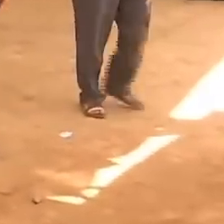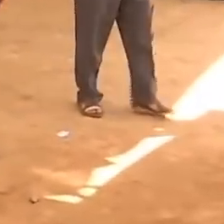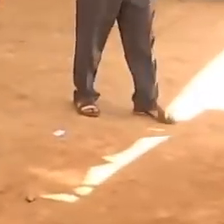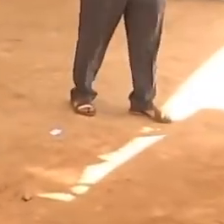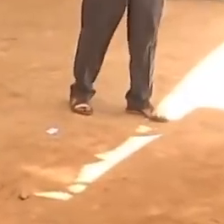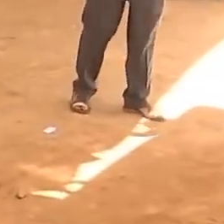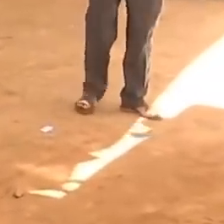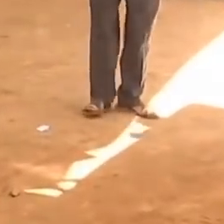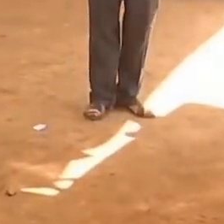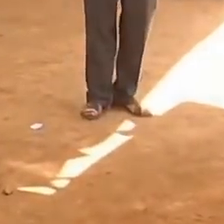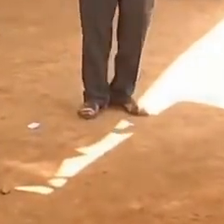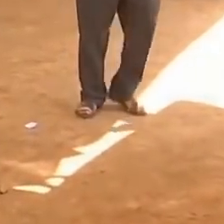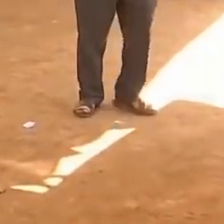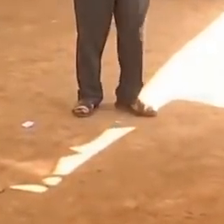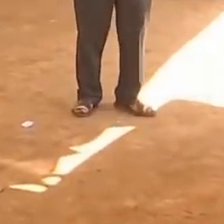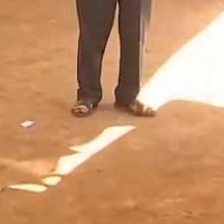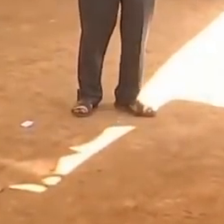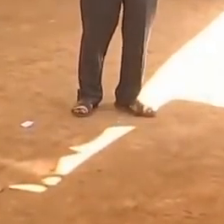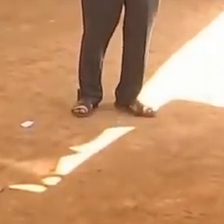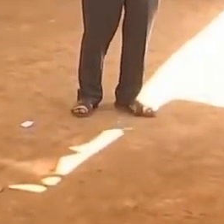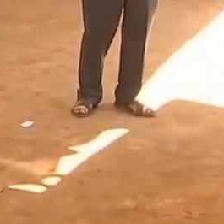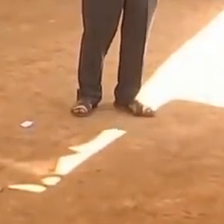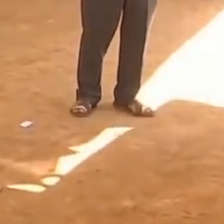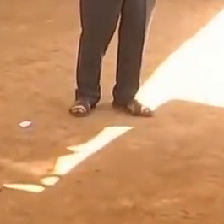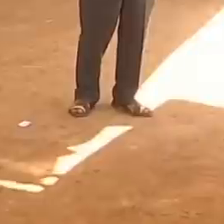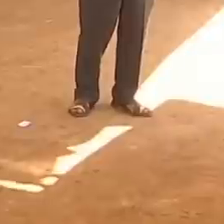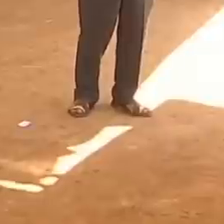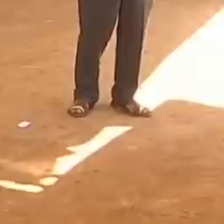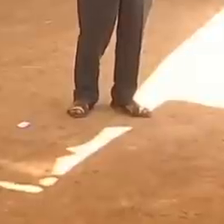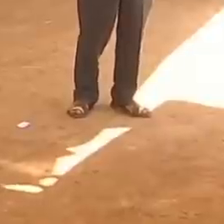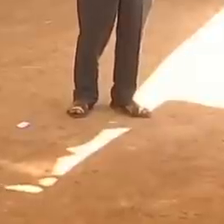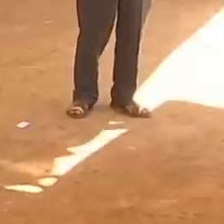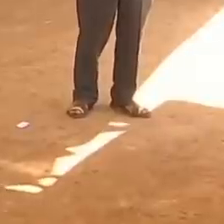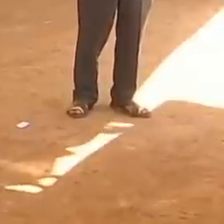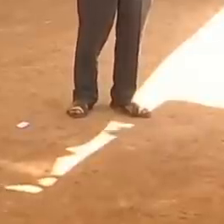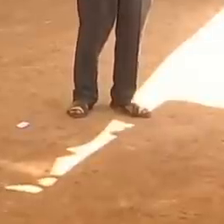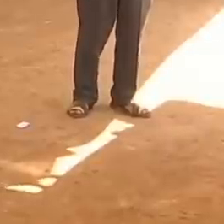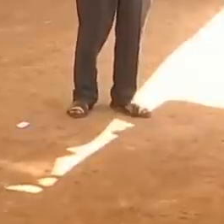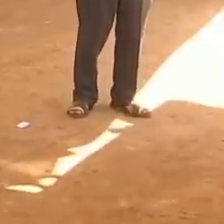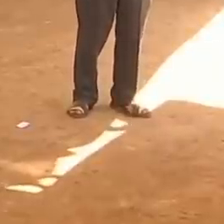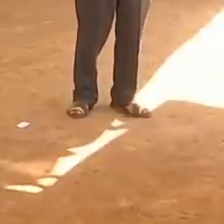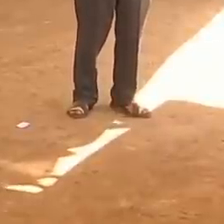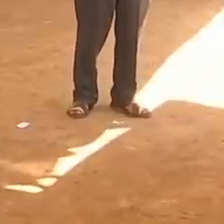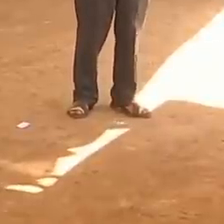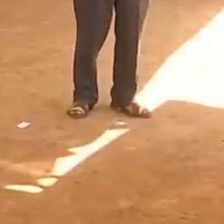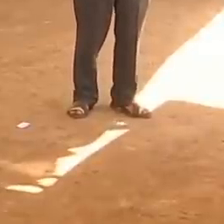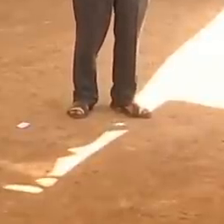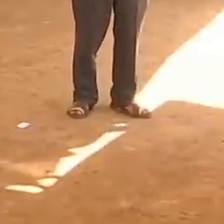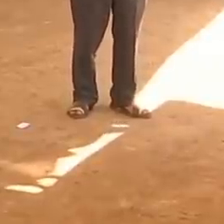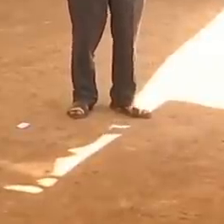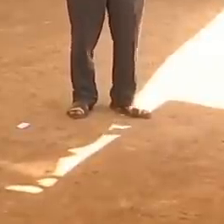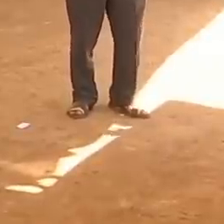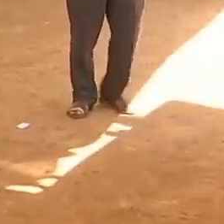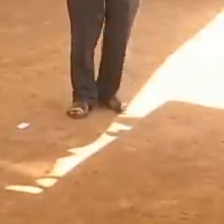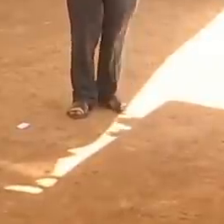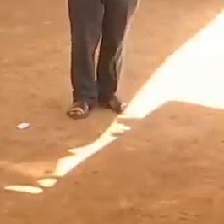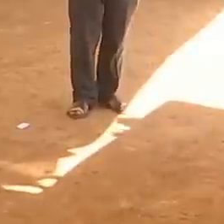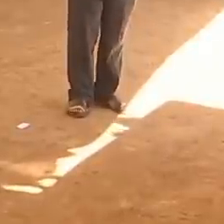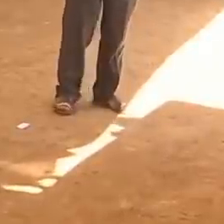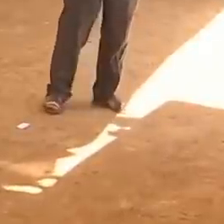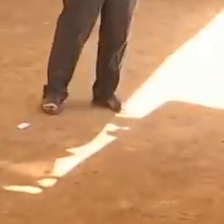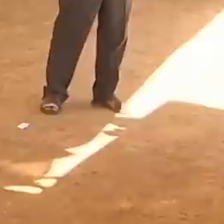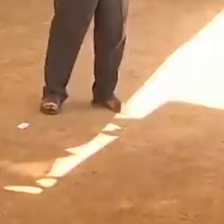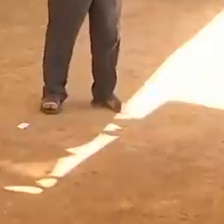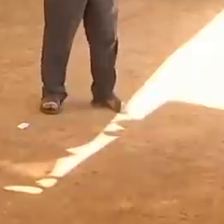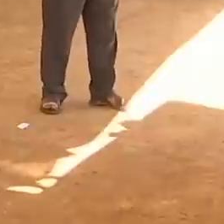en San Mateo Riondo, Yegoayoxi, antes de que se llamara Riondo, que significa río de arena. O sea,